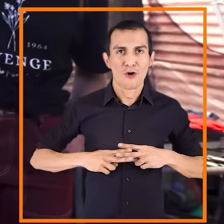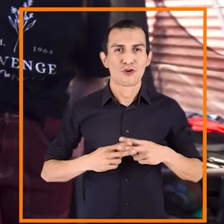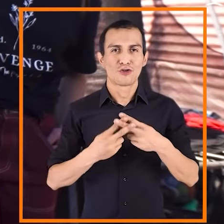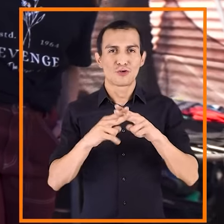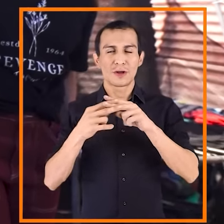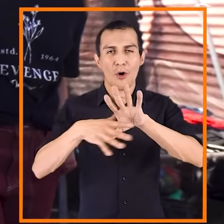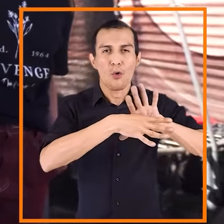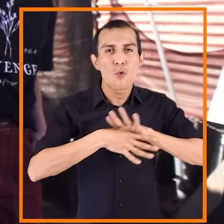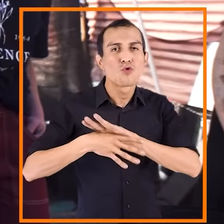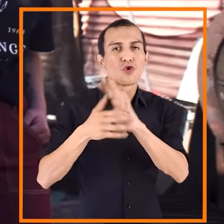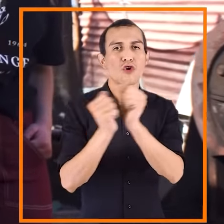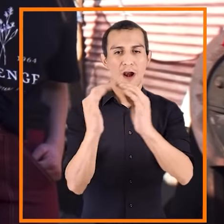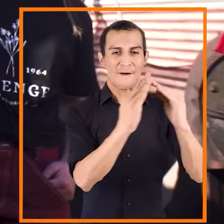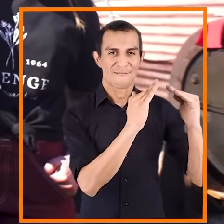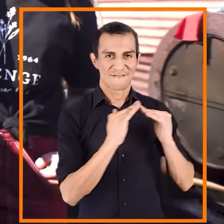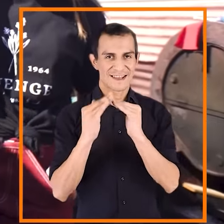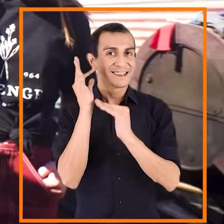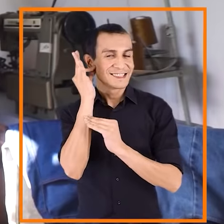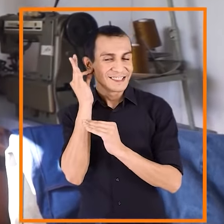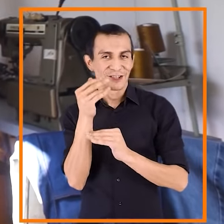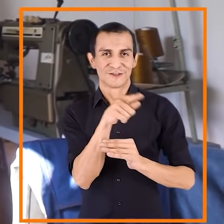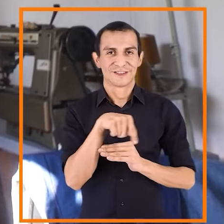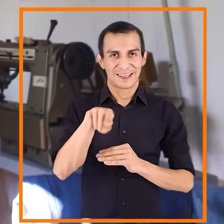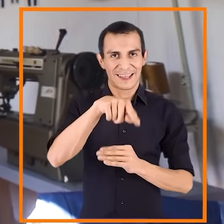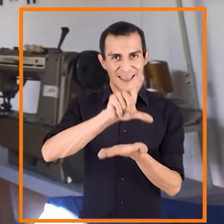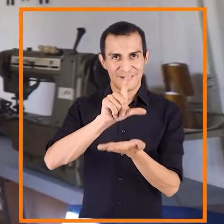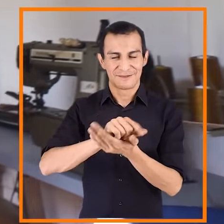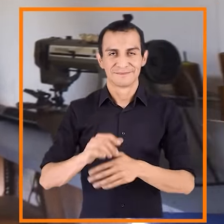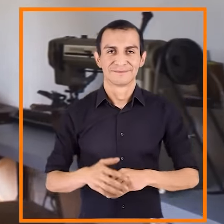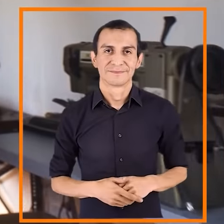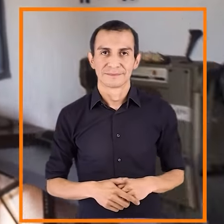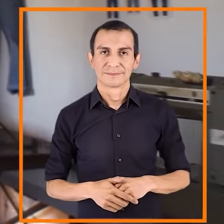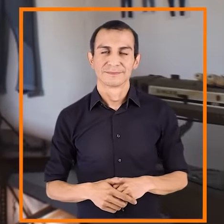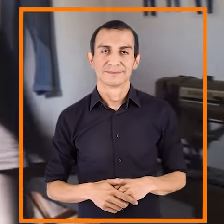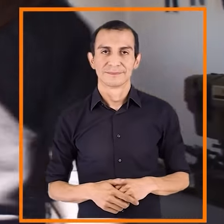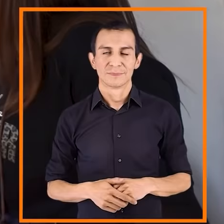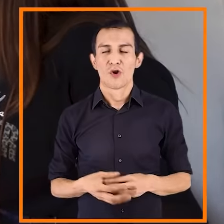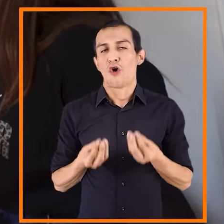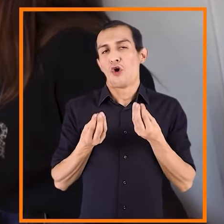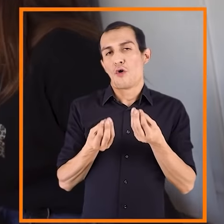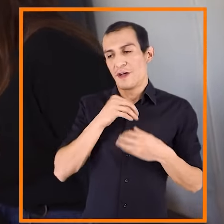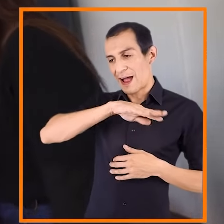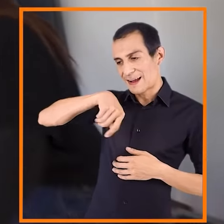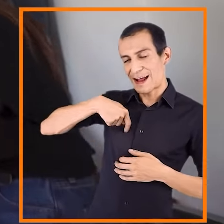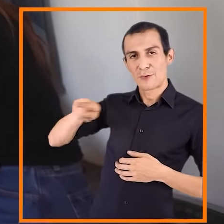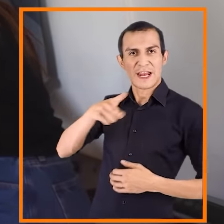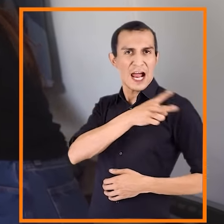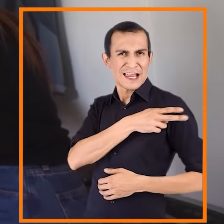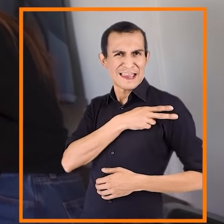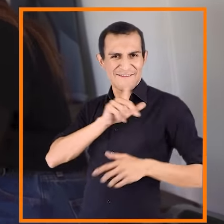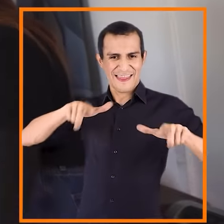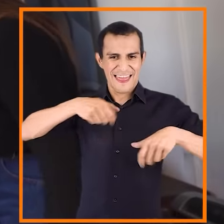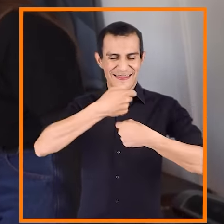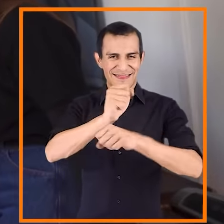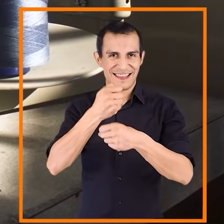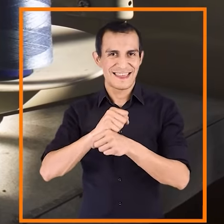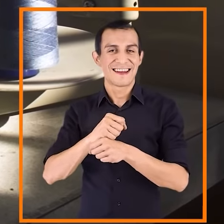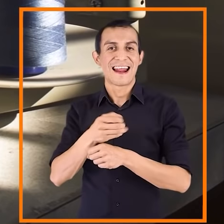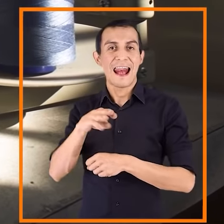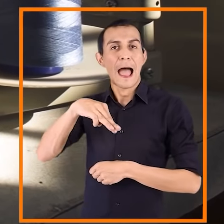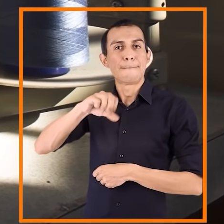construido junto a todas las vecinas y en la Maca. Acá tenemos las joyitas, que son las máquinas. Y por supuesto, acá está nuestra jefa de taller, la